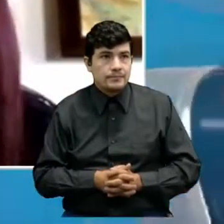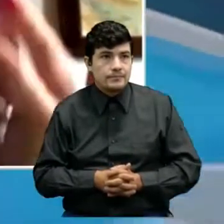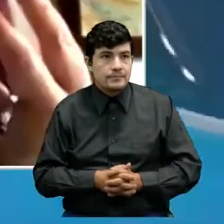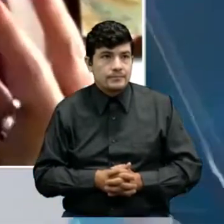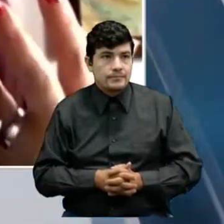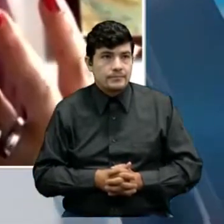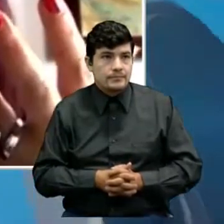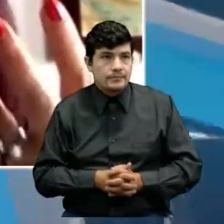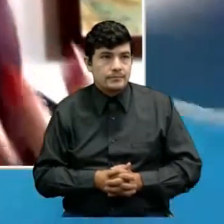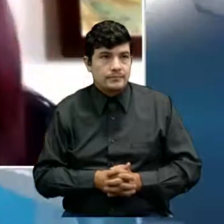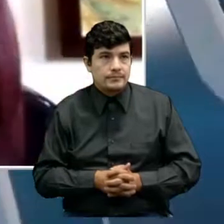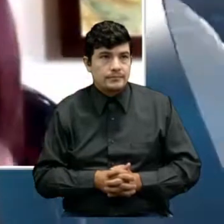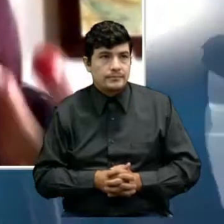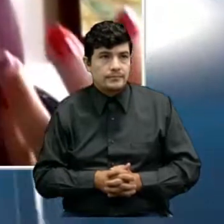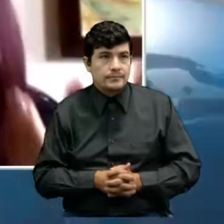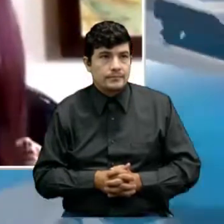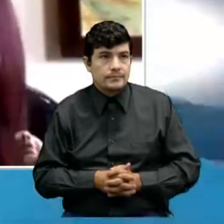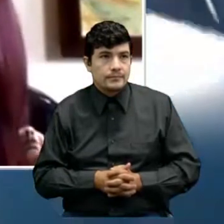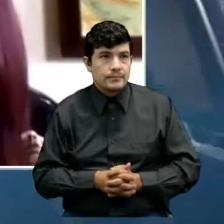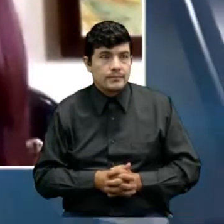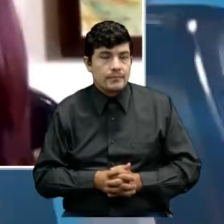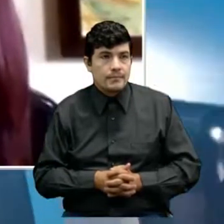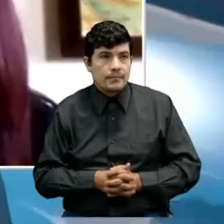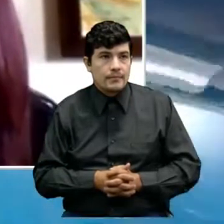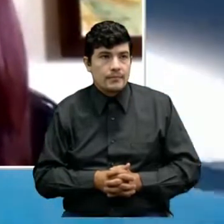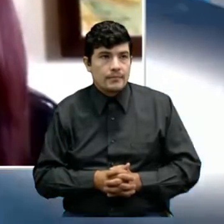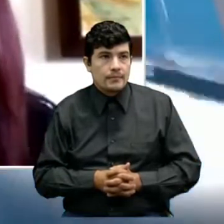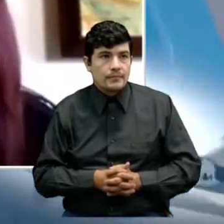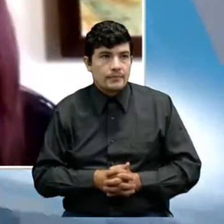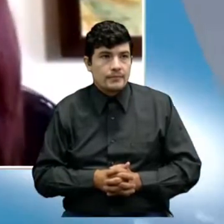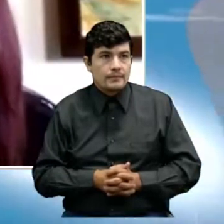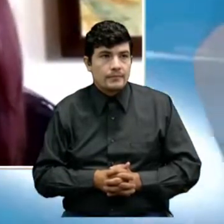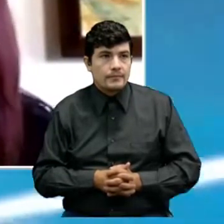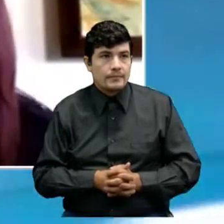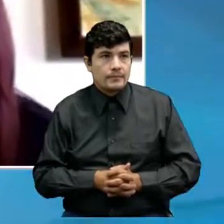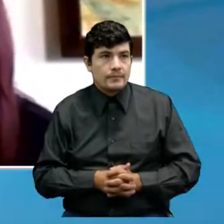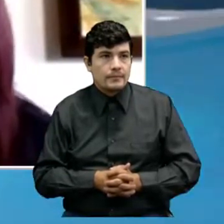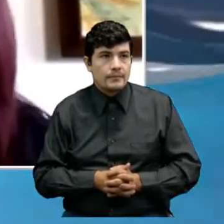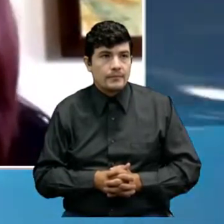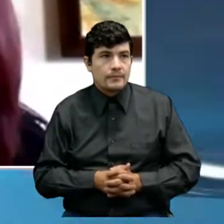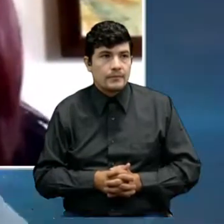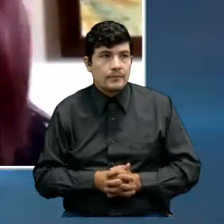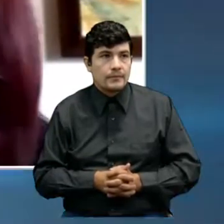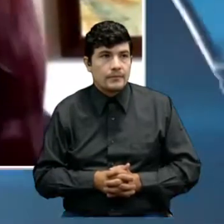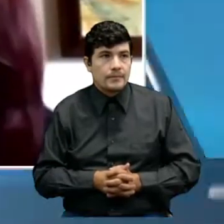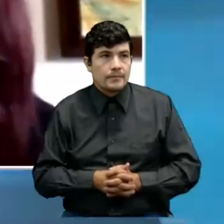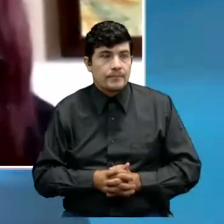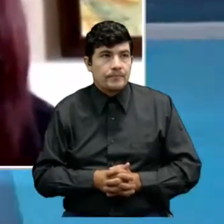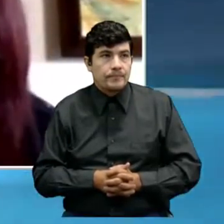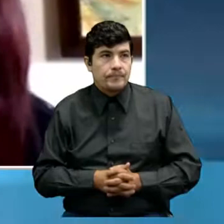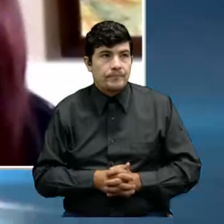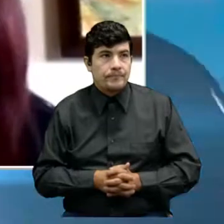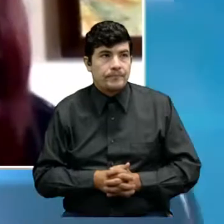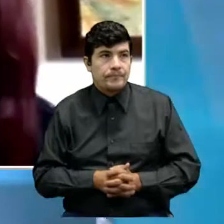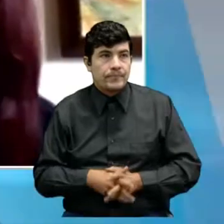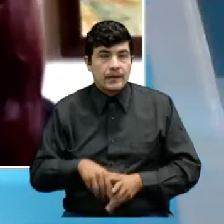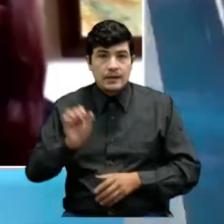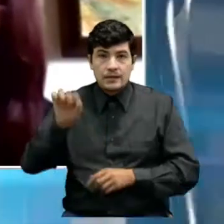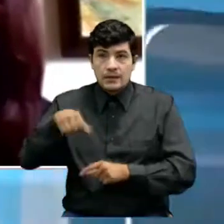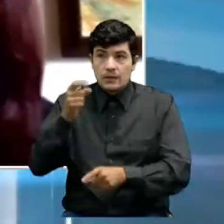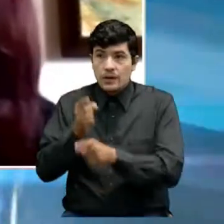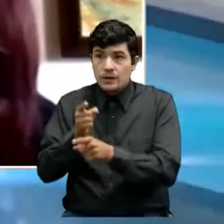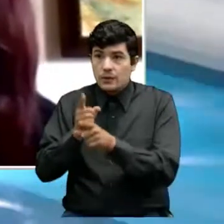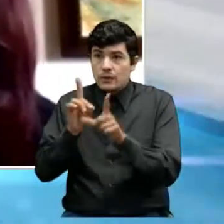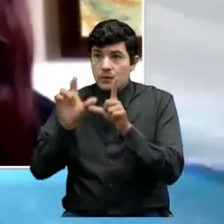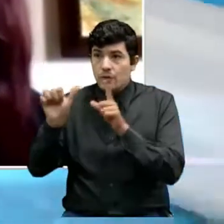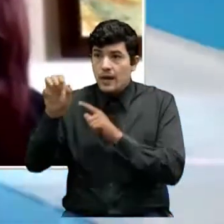base para liquidar la prima y las otras prestaciones sociales. Bueno, doctora Marta, doctora Marlene,